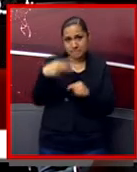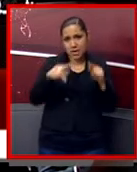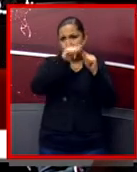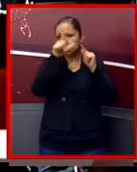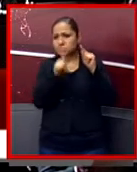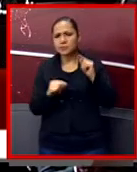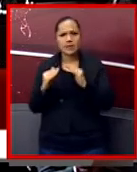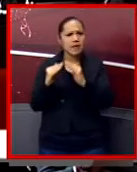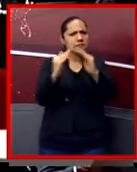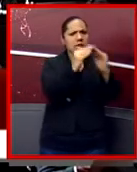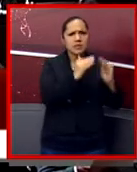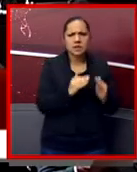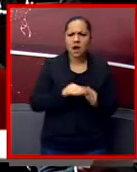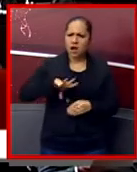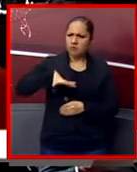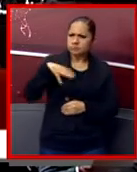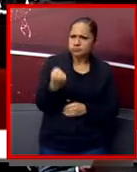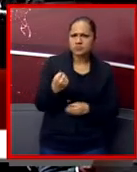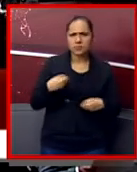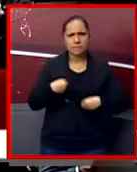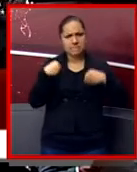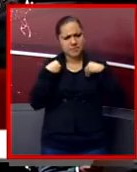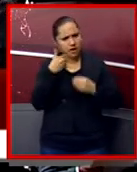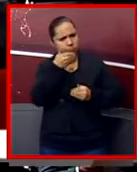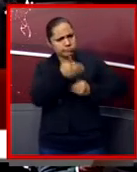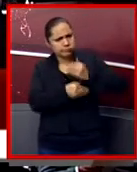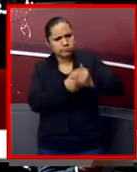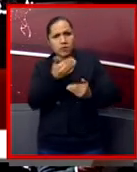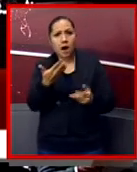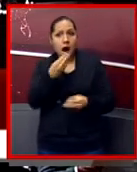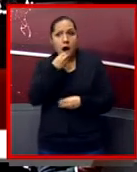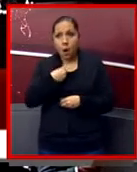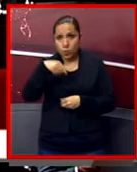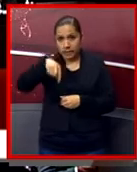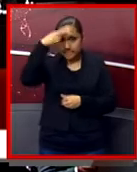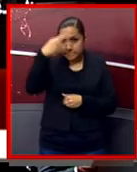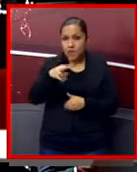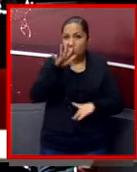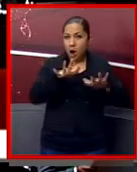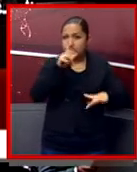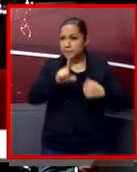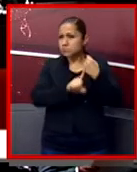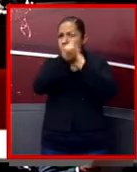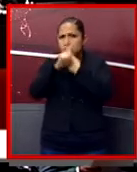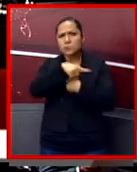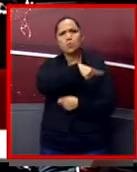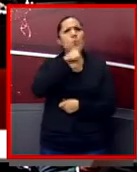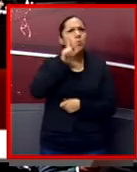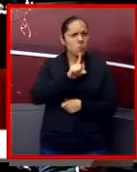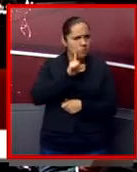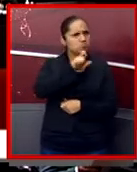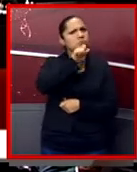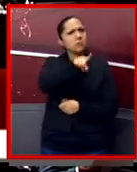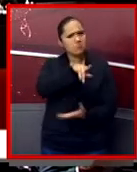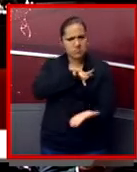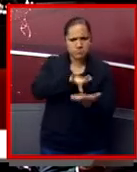momento y más aún en situaciones en las que México ha enfrentado graves crisis.